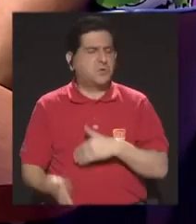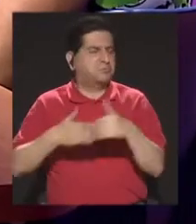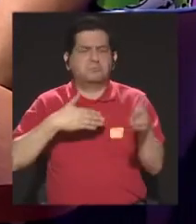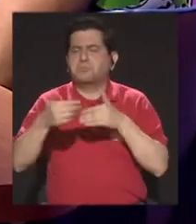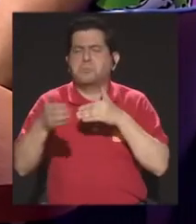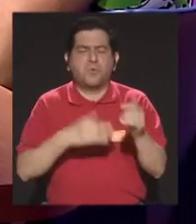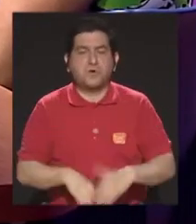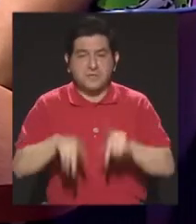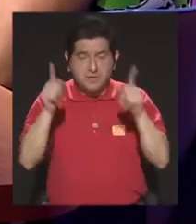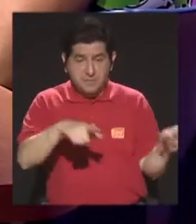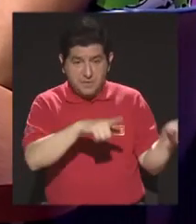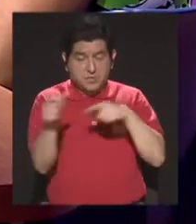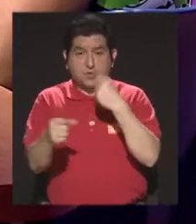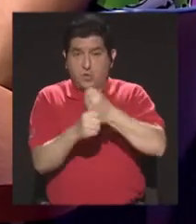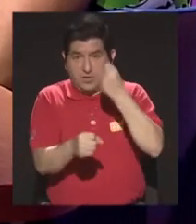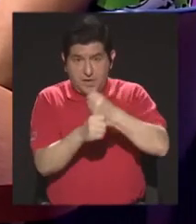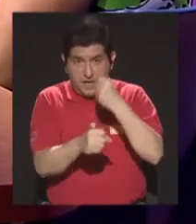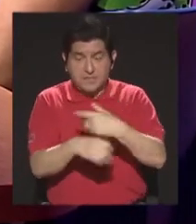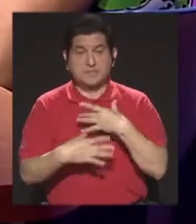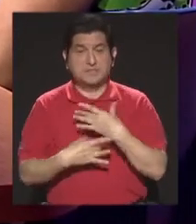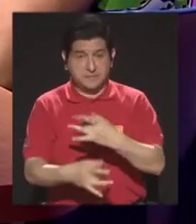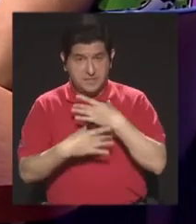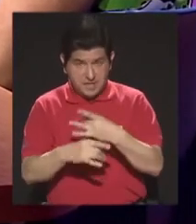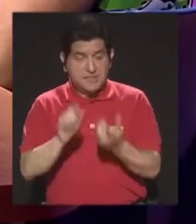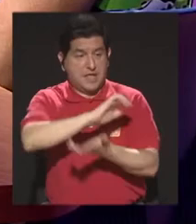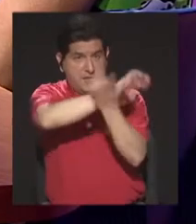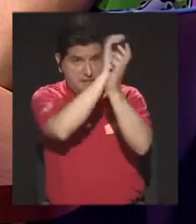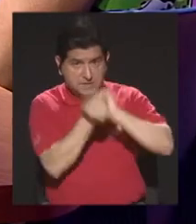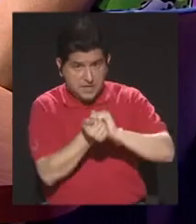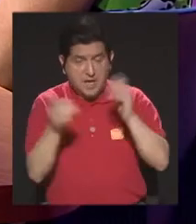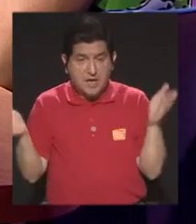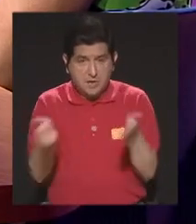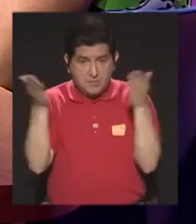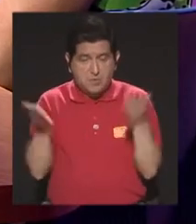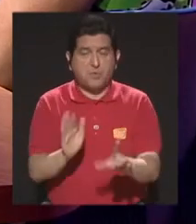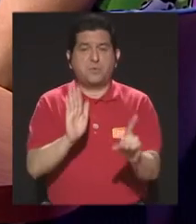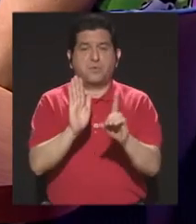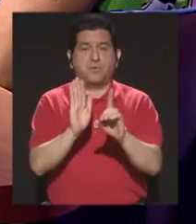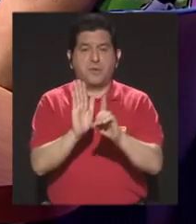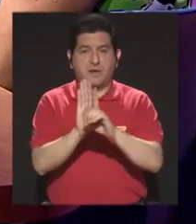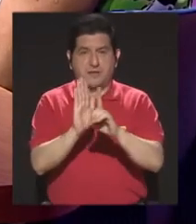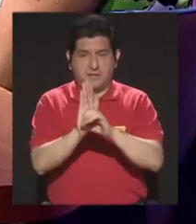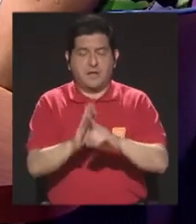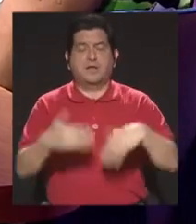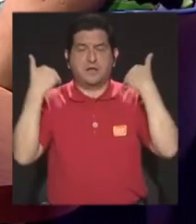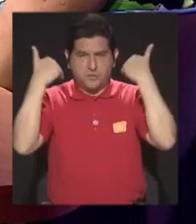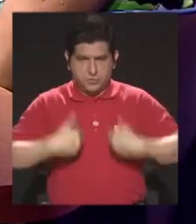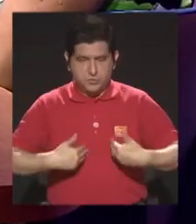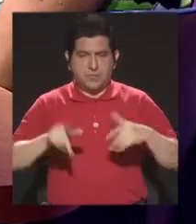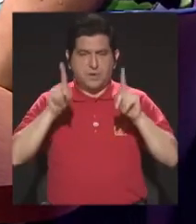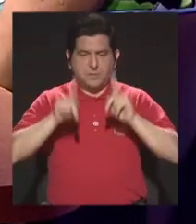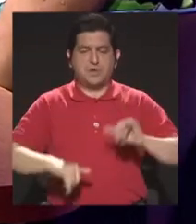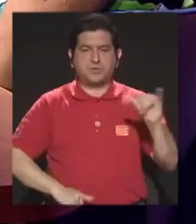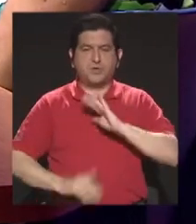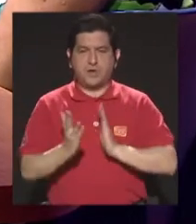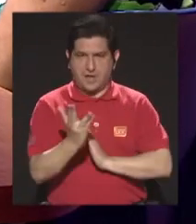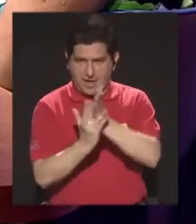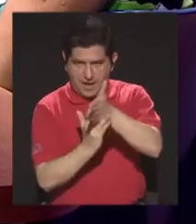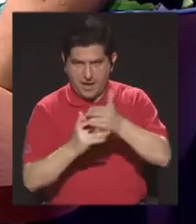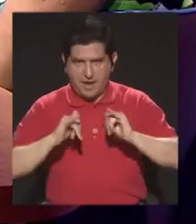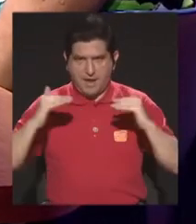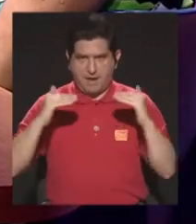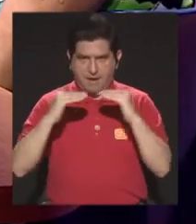O sea, si están dispuestos a trabajar con nosotros, si están interesados en hacer un cambio, en promover los derechos humanos, en que todas las personas tengamos ese mismo acceso,